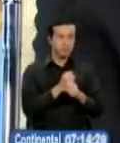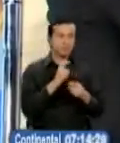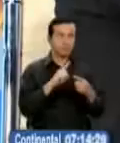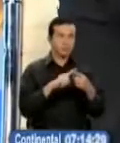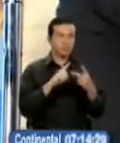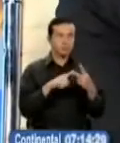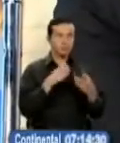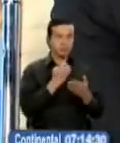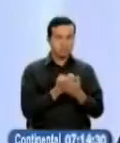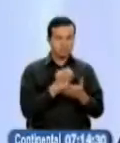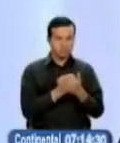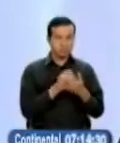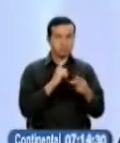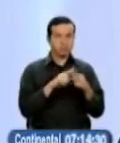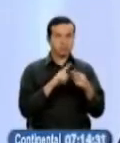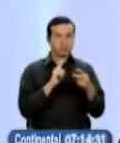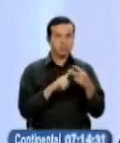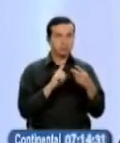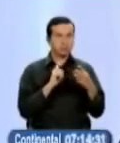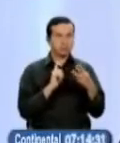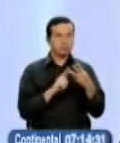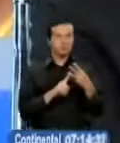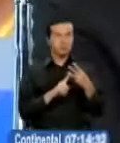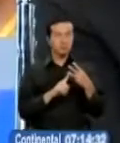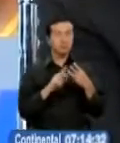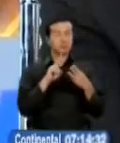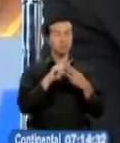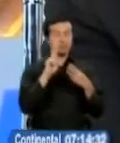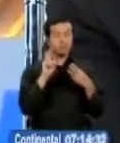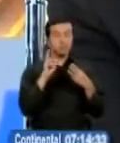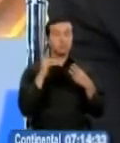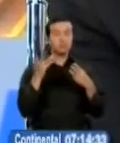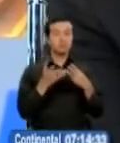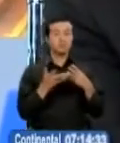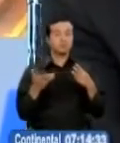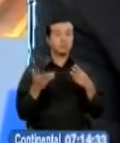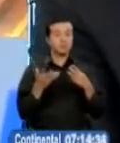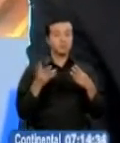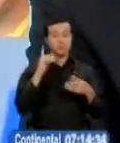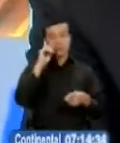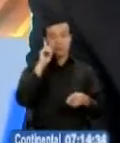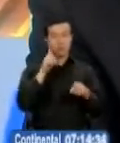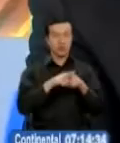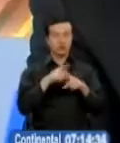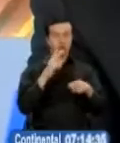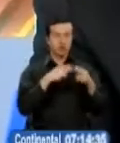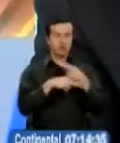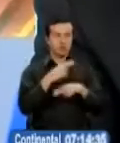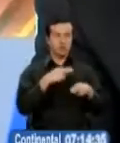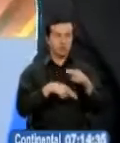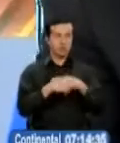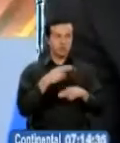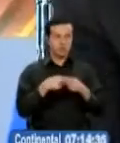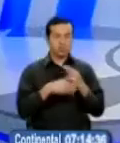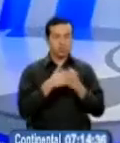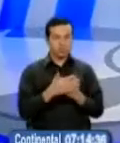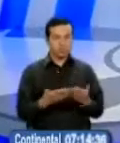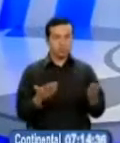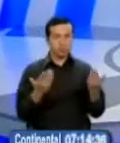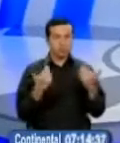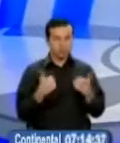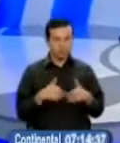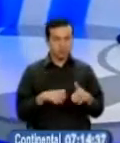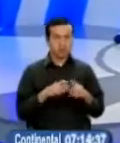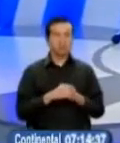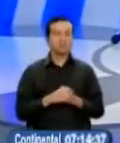también es un eje, sí, fundamental. Sí. Y el otro tema tiene que ver con los acuerdos comerciales, que también está siendo,